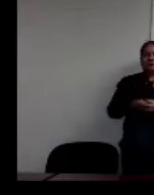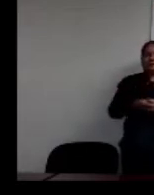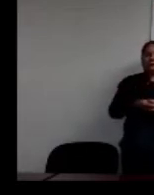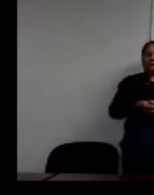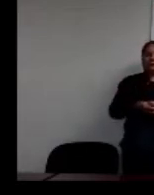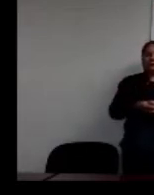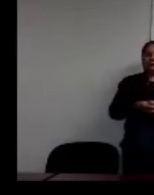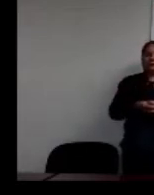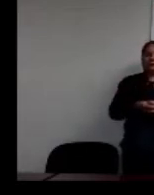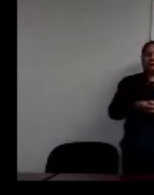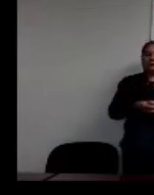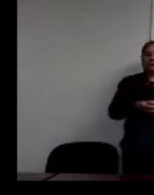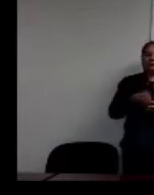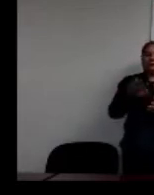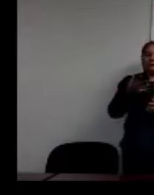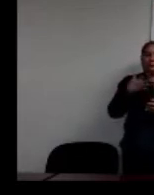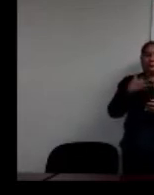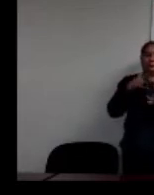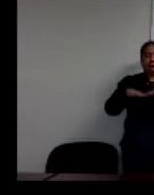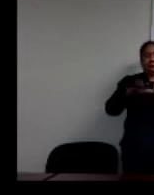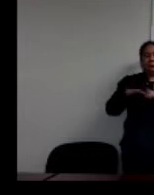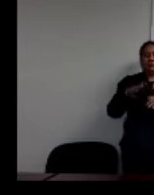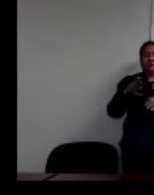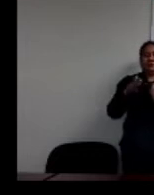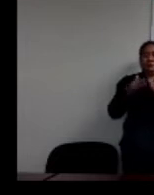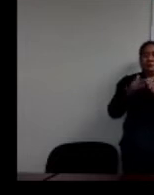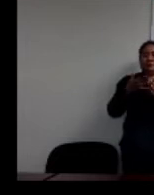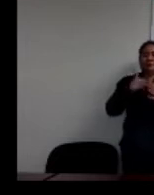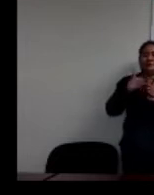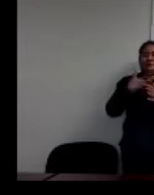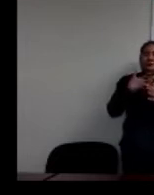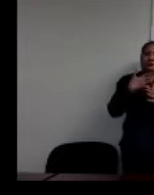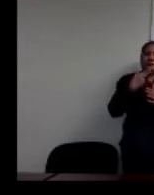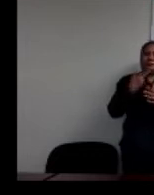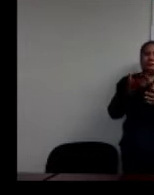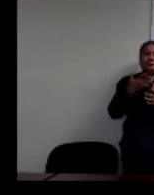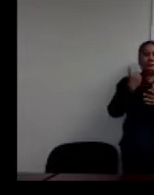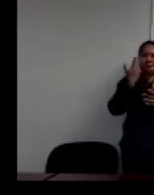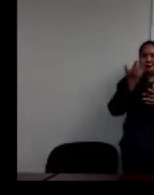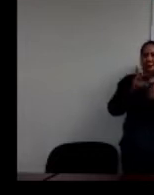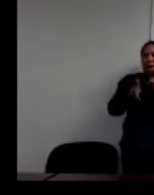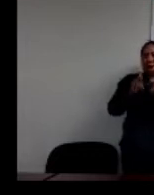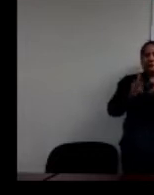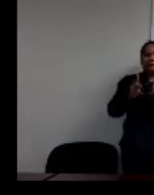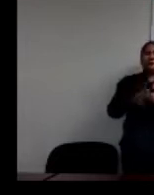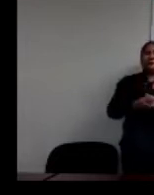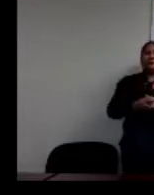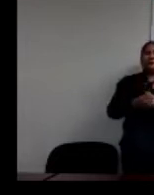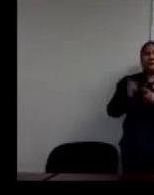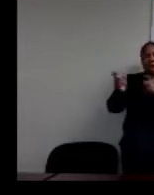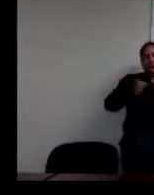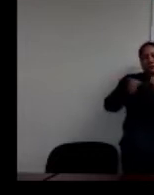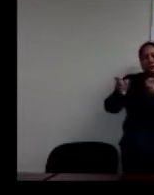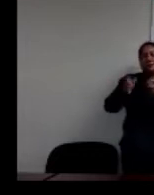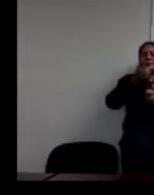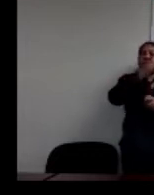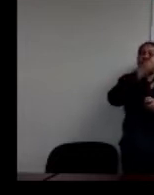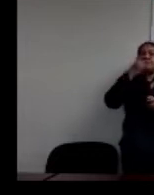habilite y básicamente lo tenemos deshabilitado desde casa. Entonces, aquí la otra es el control